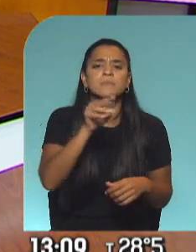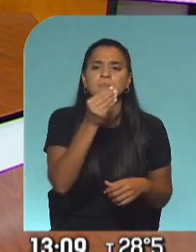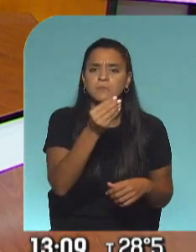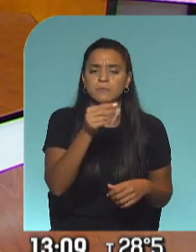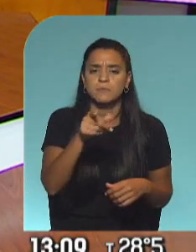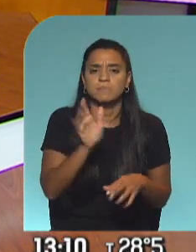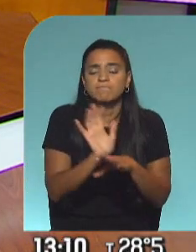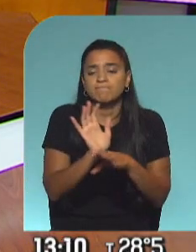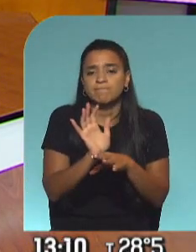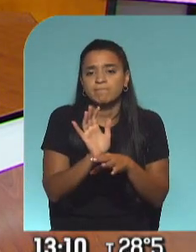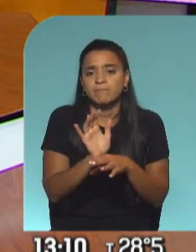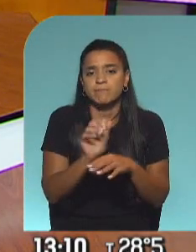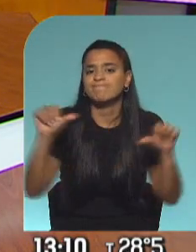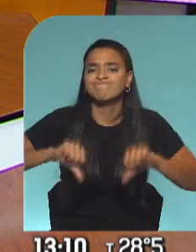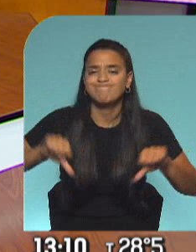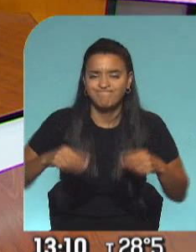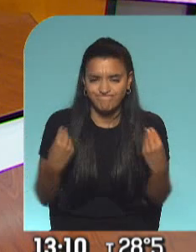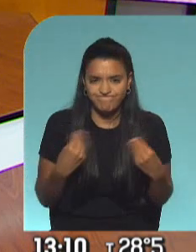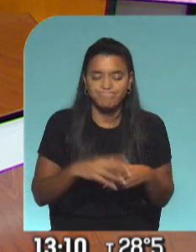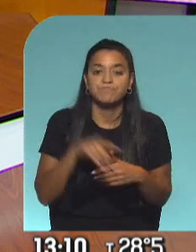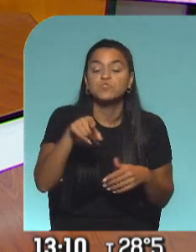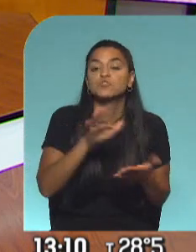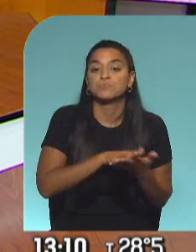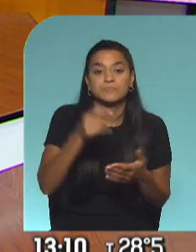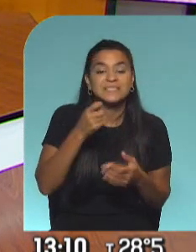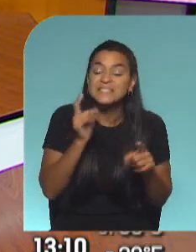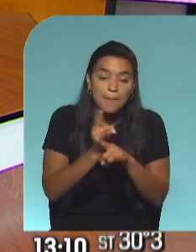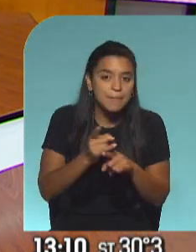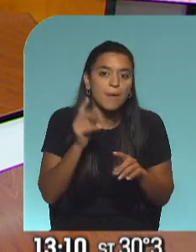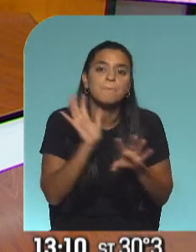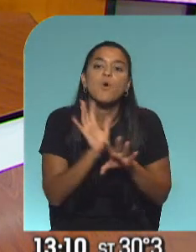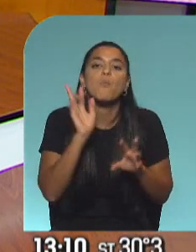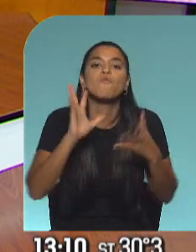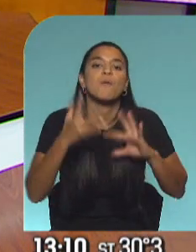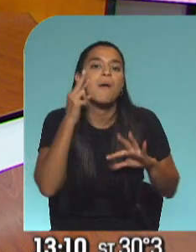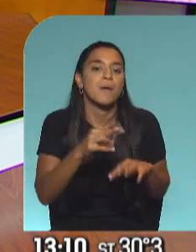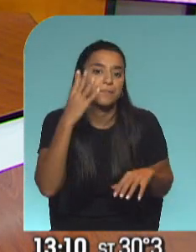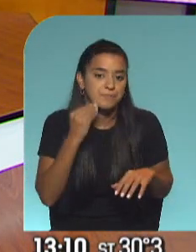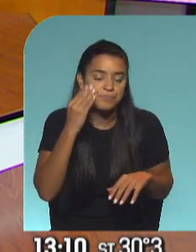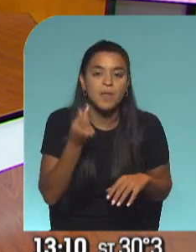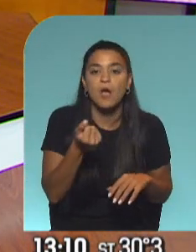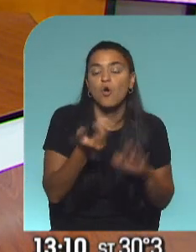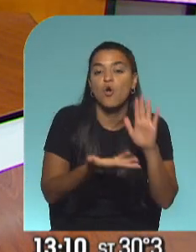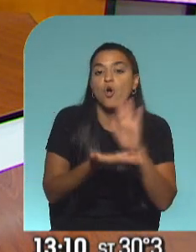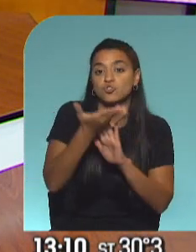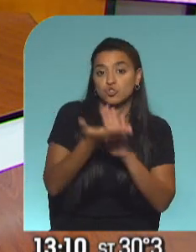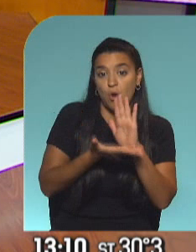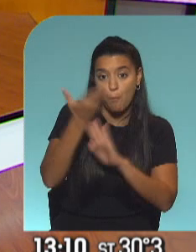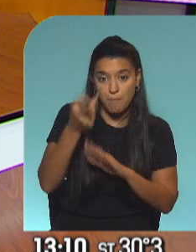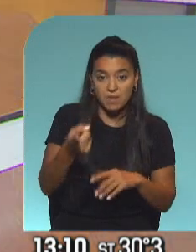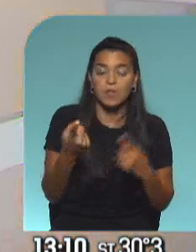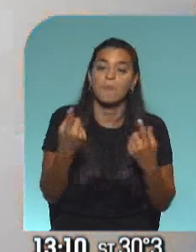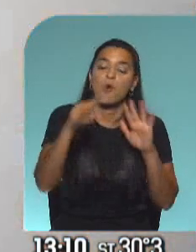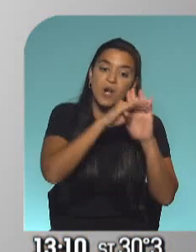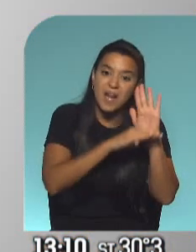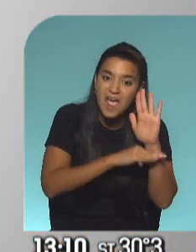que se consideran las desventajas, esto desde el punto de vista siempre del Reino Unido. Aumentarán los costos de productos británicos por cambios de reglas